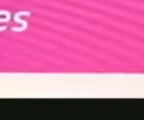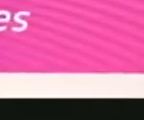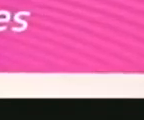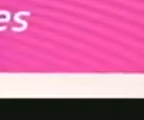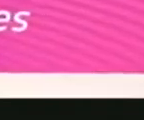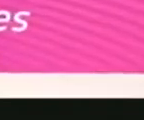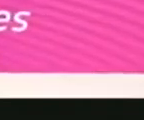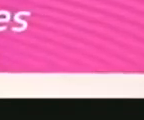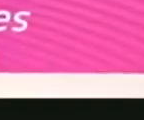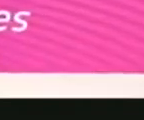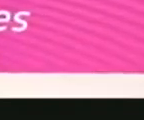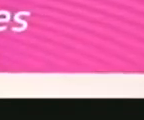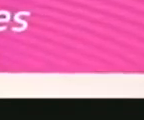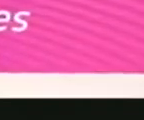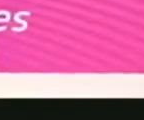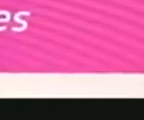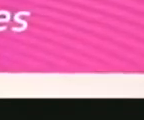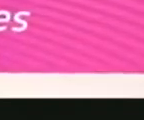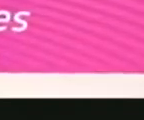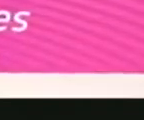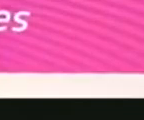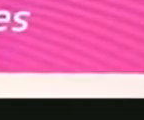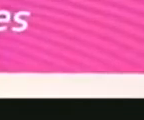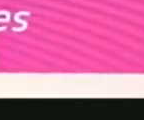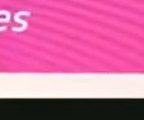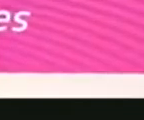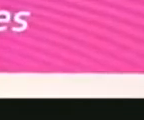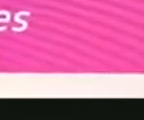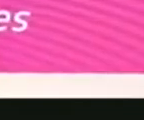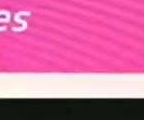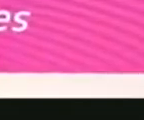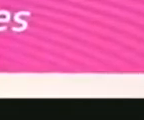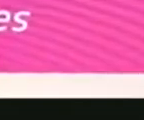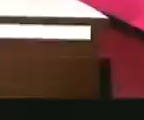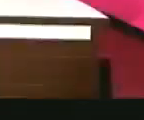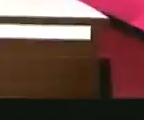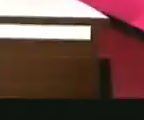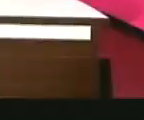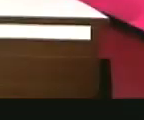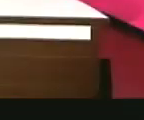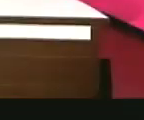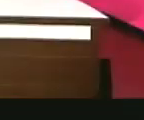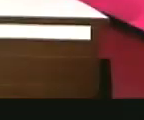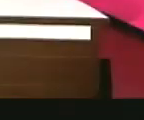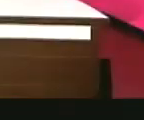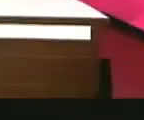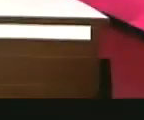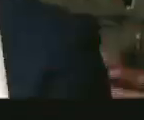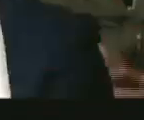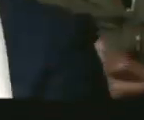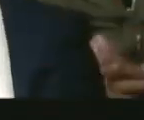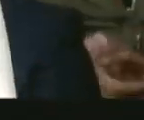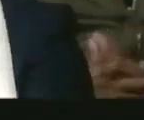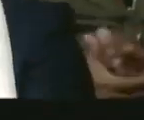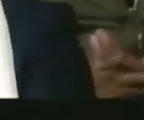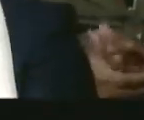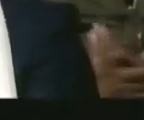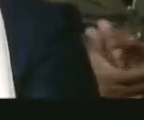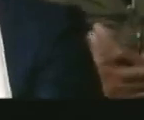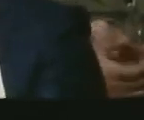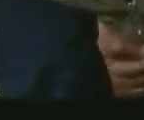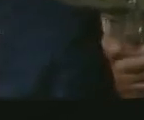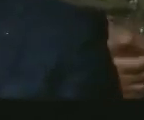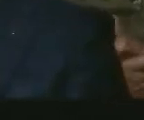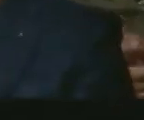sí, al desarrollo de la agricultura urbana, la doctora Joana Carrillo. Joana, bienvenida,